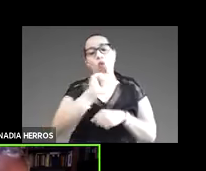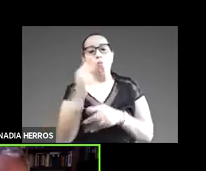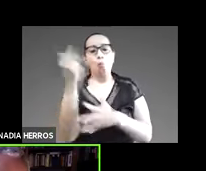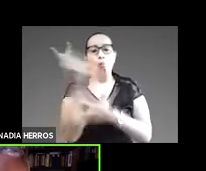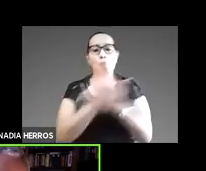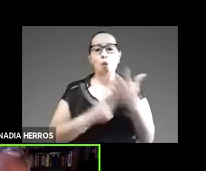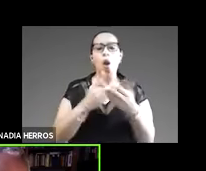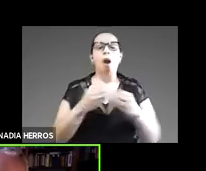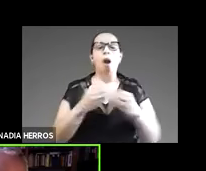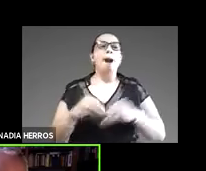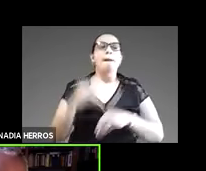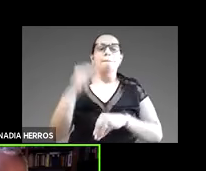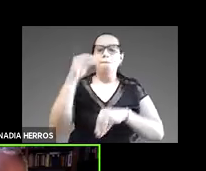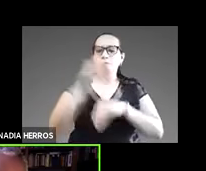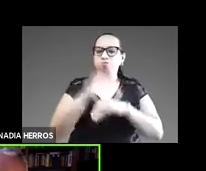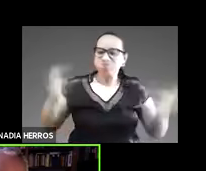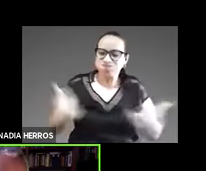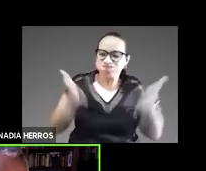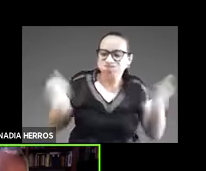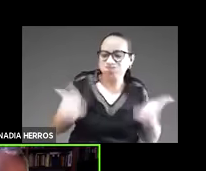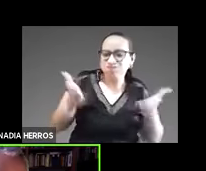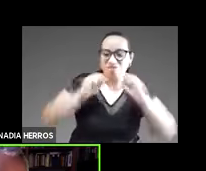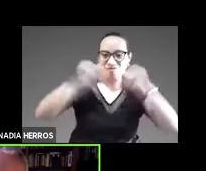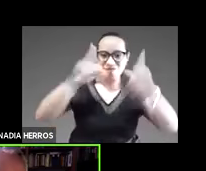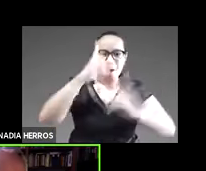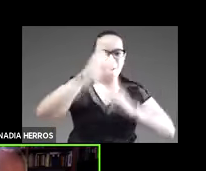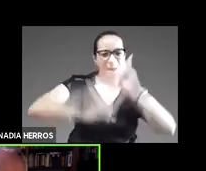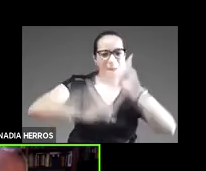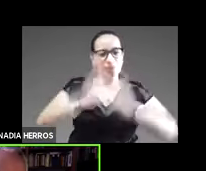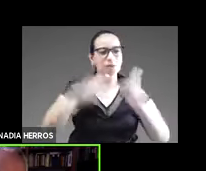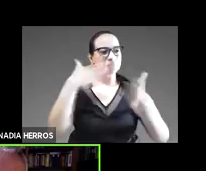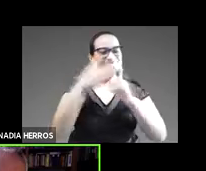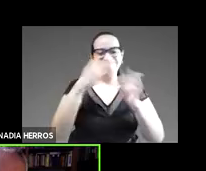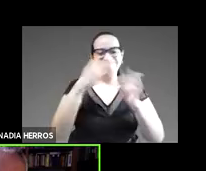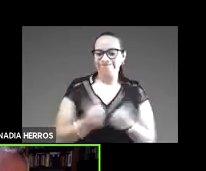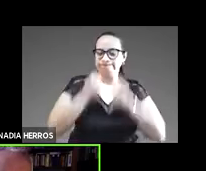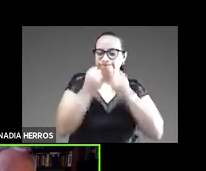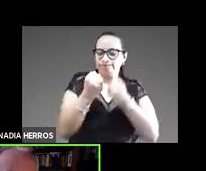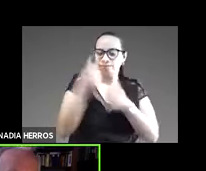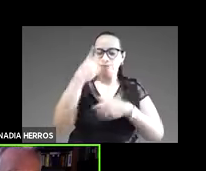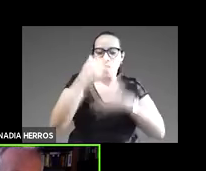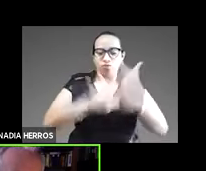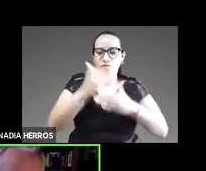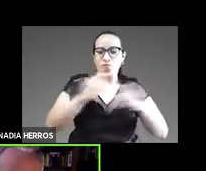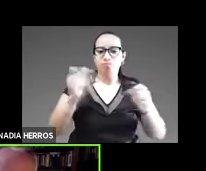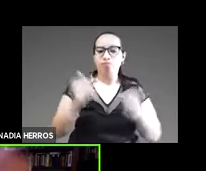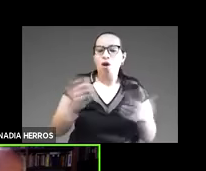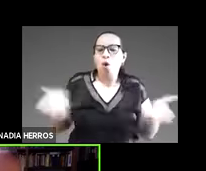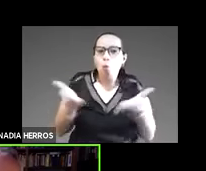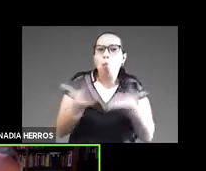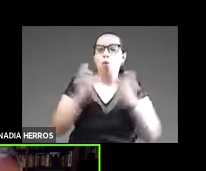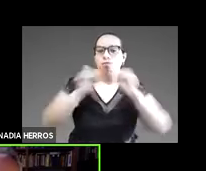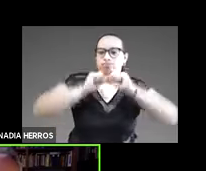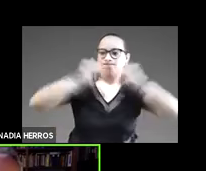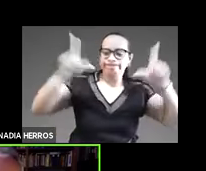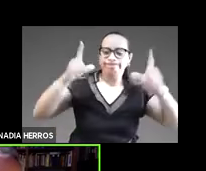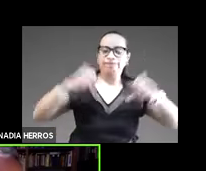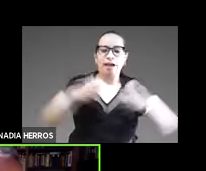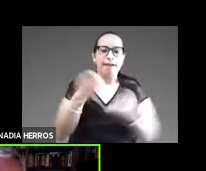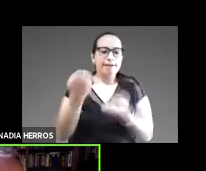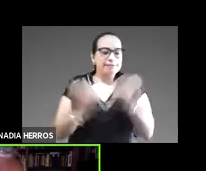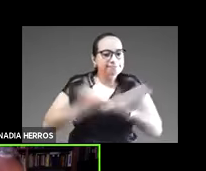Ponte Pila, que tiene un impacto masivo en los procesos de activación física en